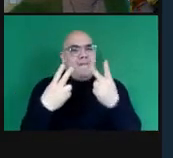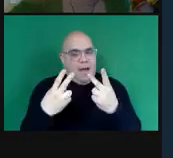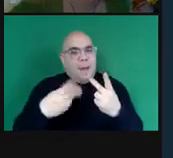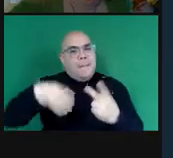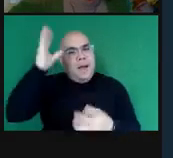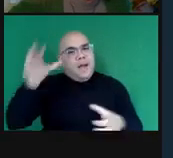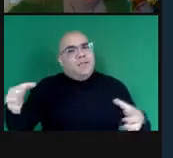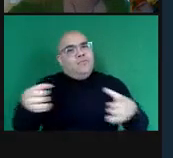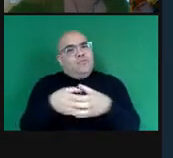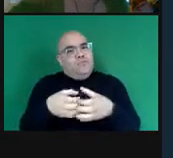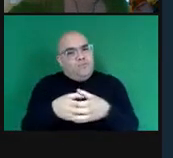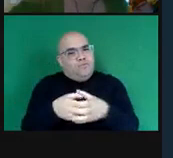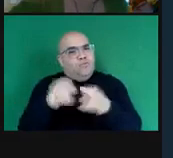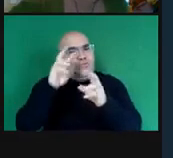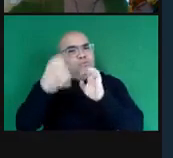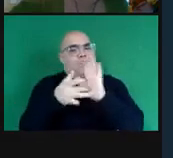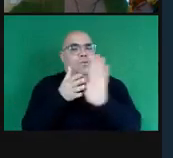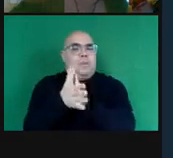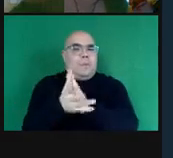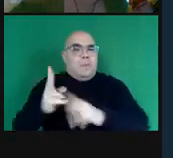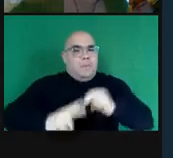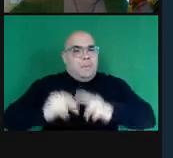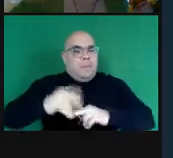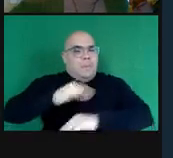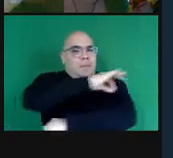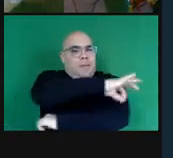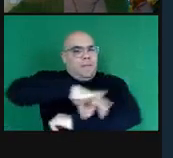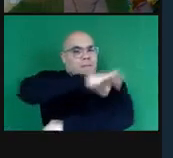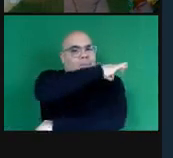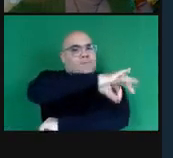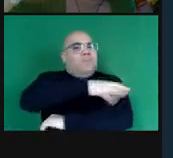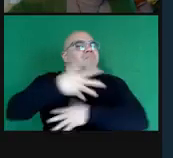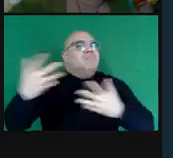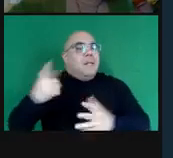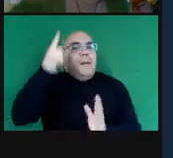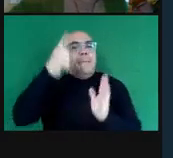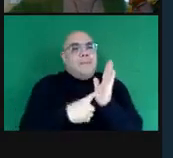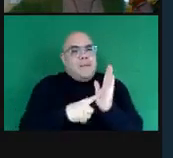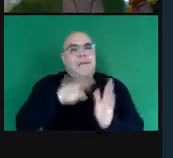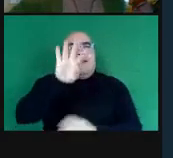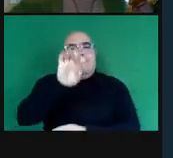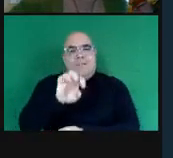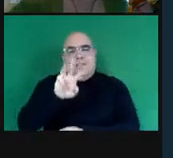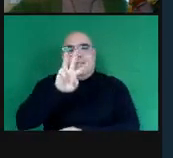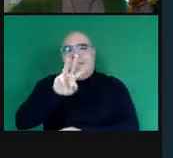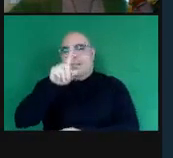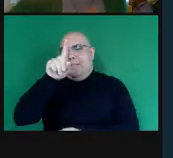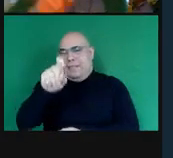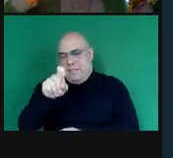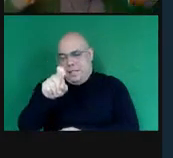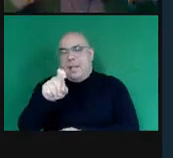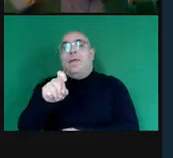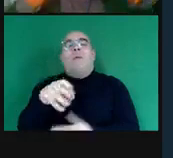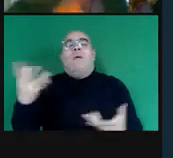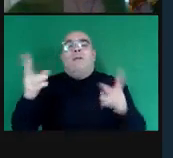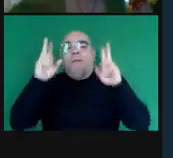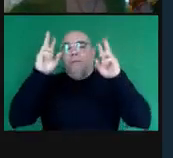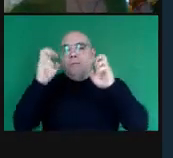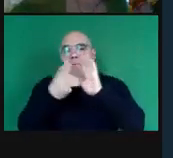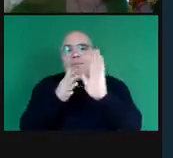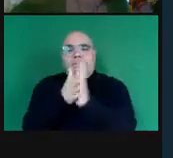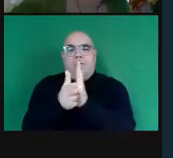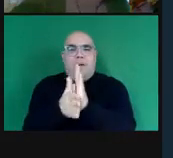de arquitectura que se construyó a partir de 1936 con el fin de, entre